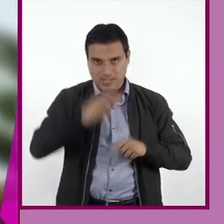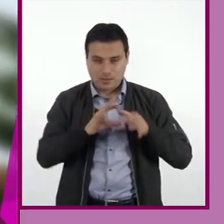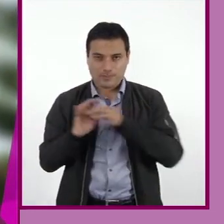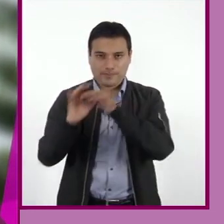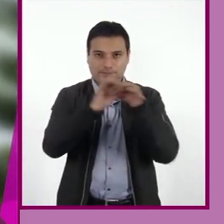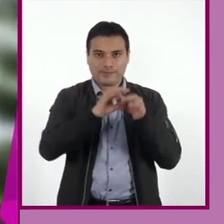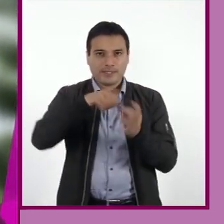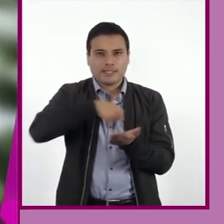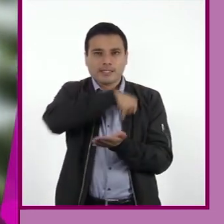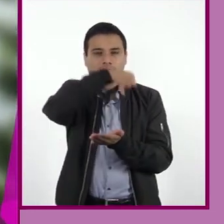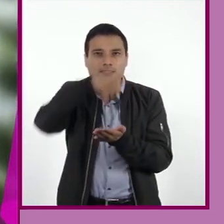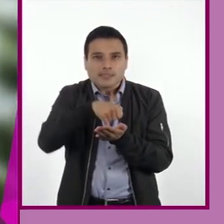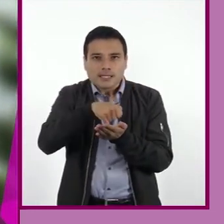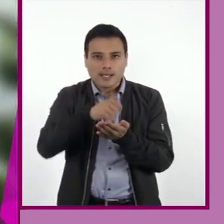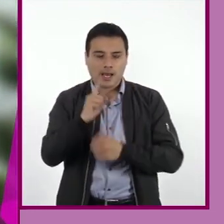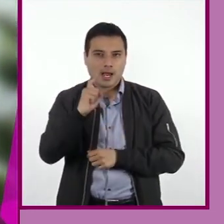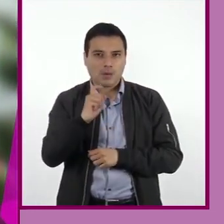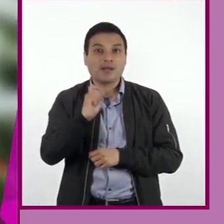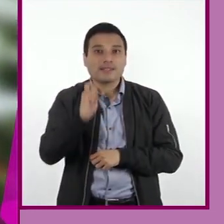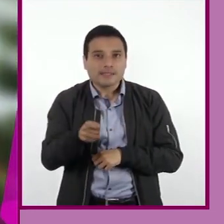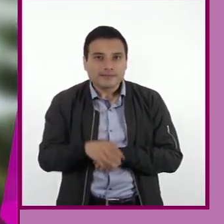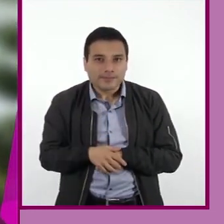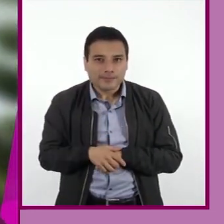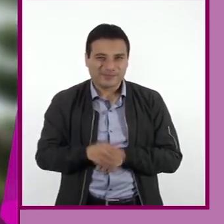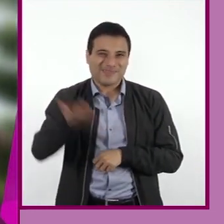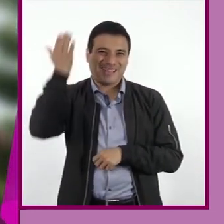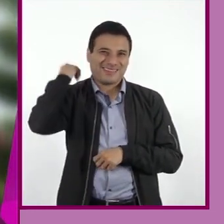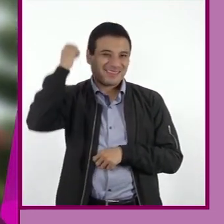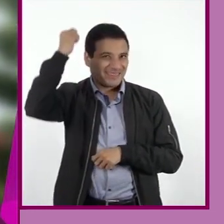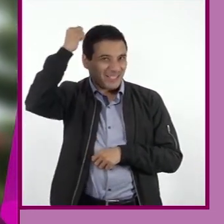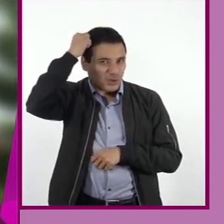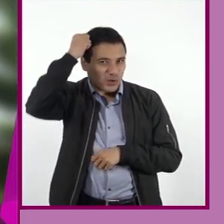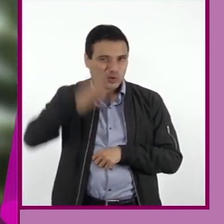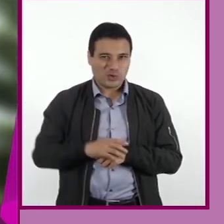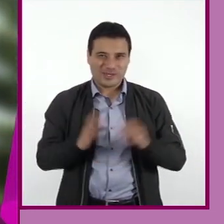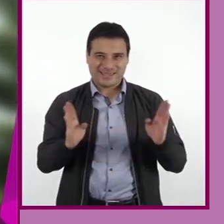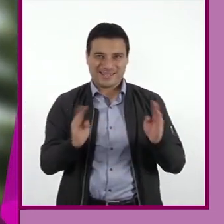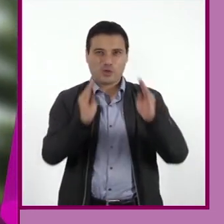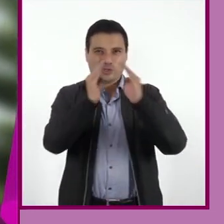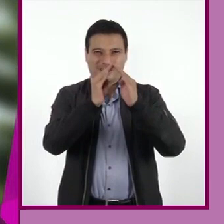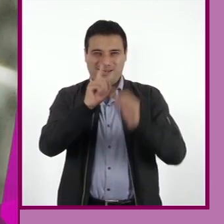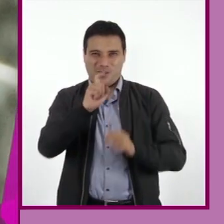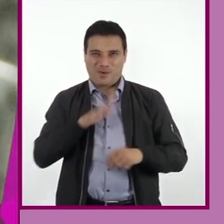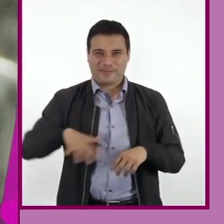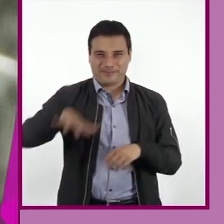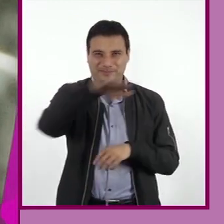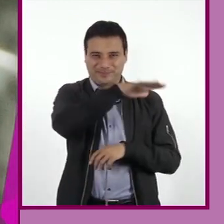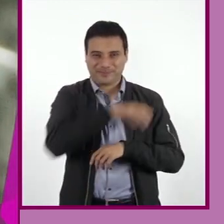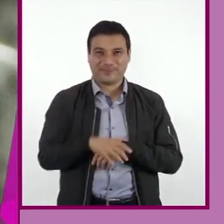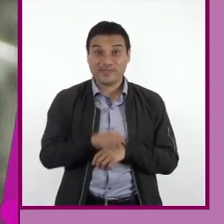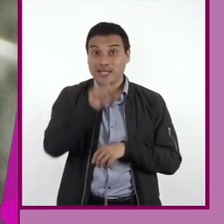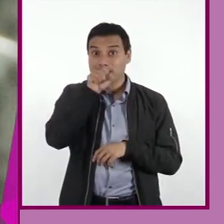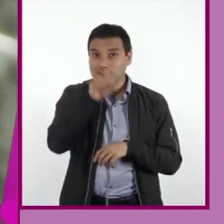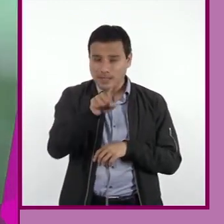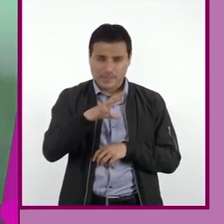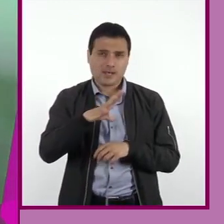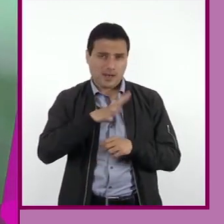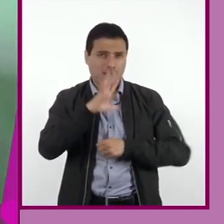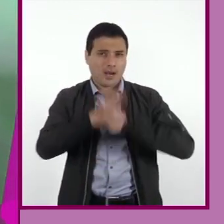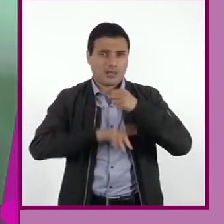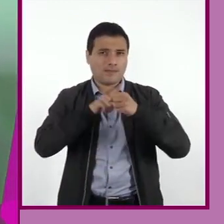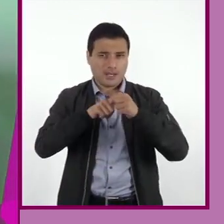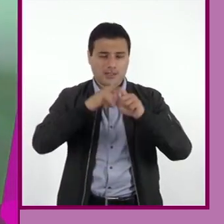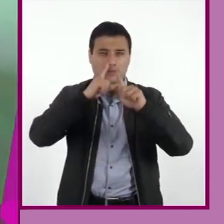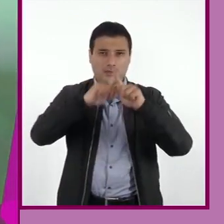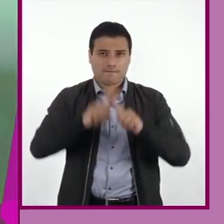islote y el agua que hacen referencia a los lagos de Texcoco y Tenochtitlán. También hay otros animales que forman parte